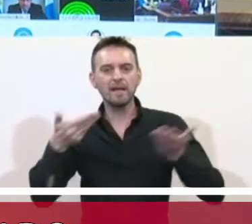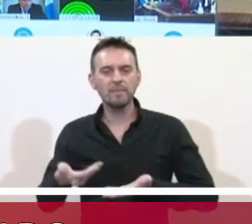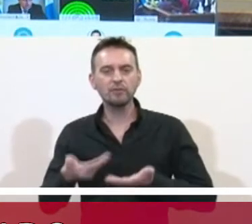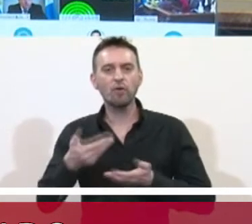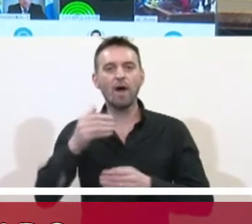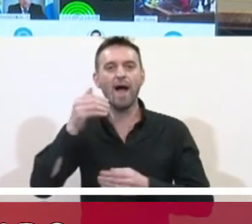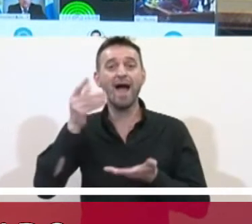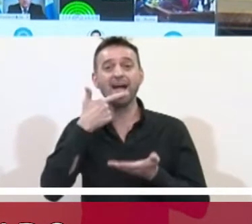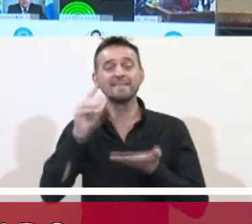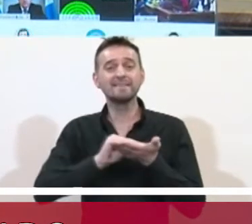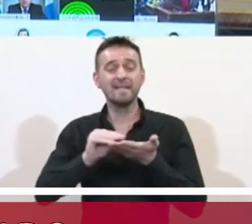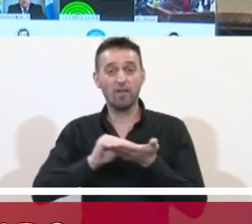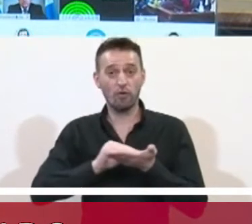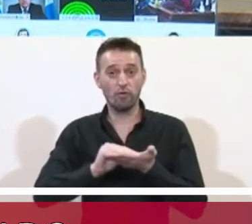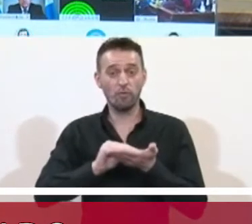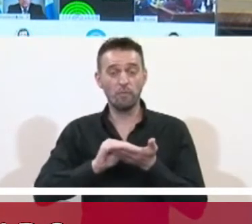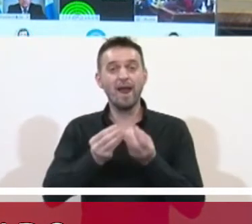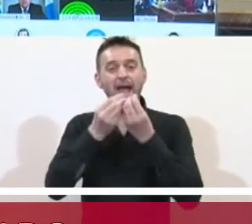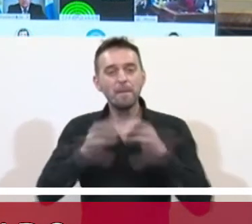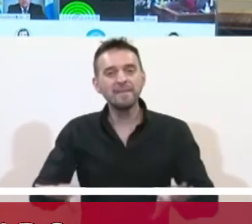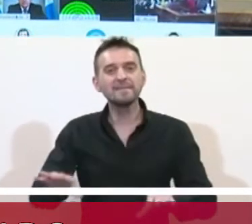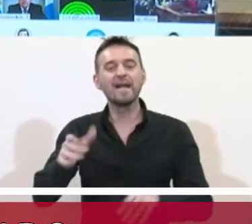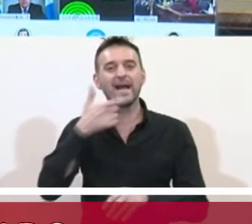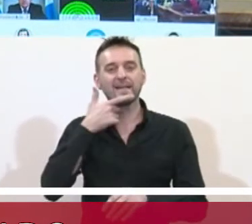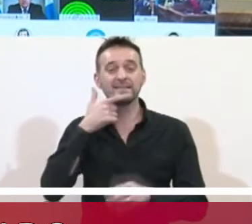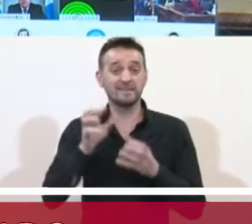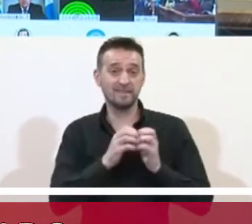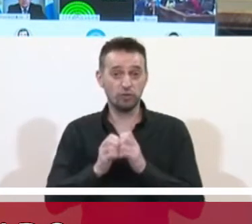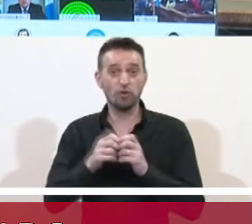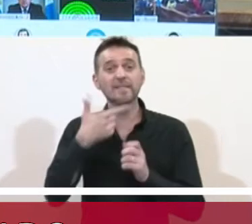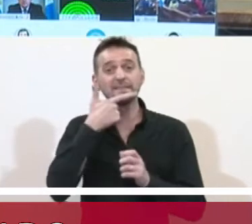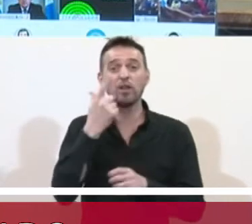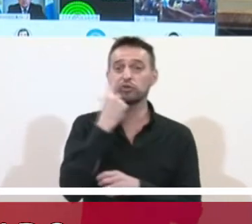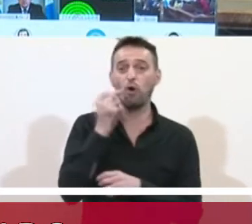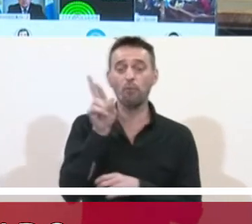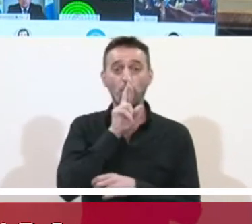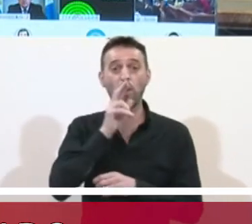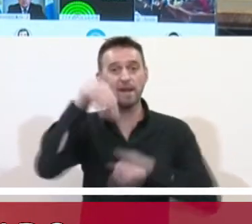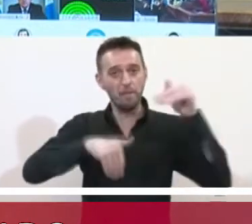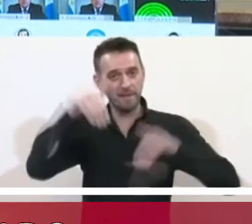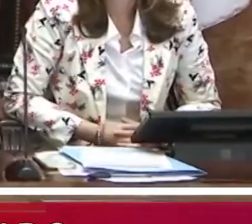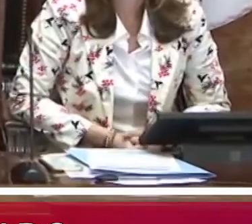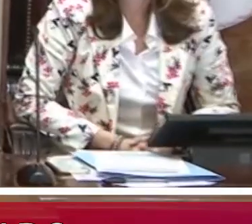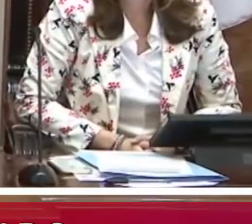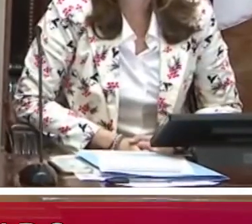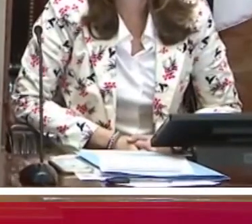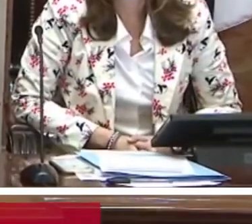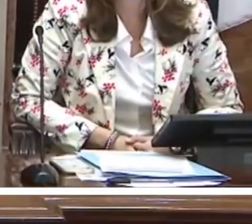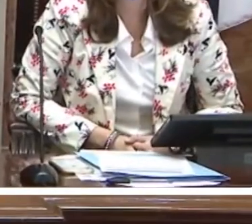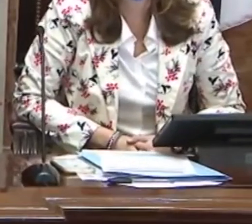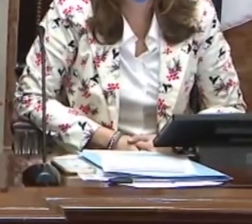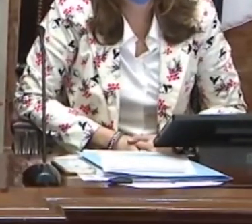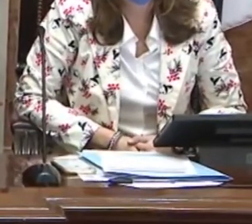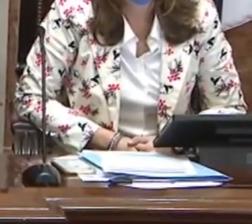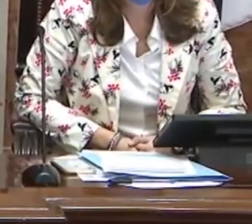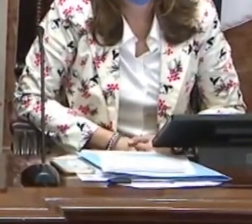comenzó la propagación del coronavirus en el país, se encuentran el del 12 de marzo, que dispuso la emergencia sanitaria por el plazo de un año.